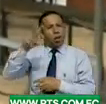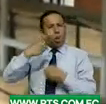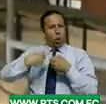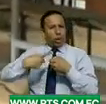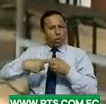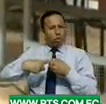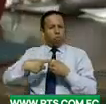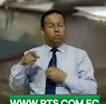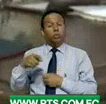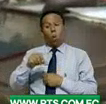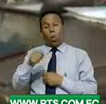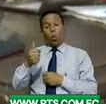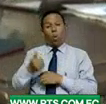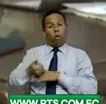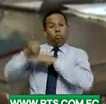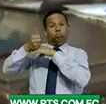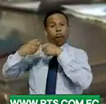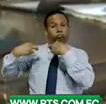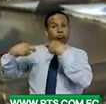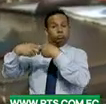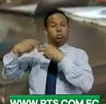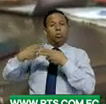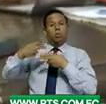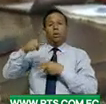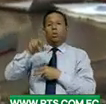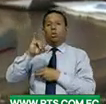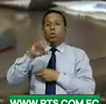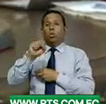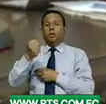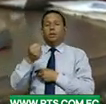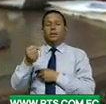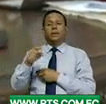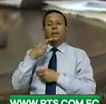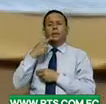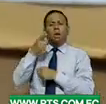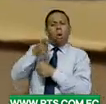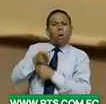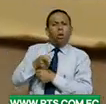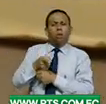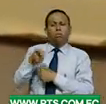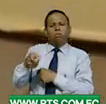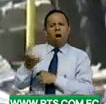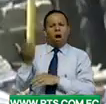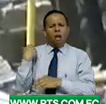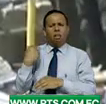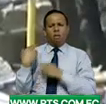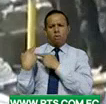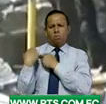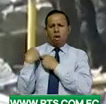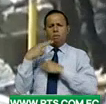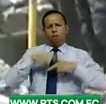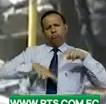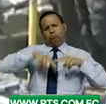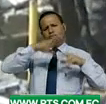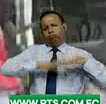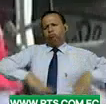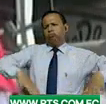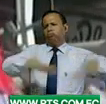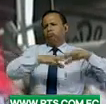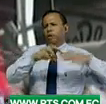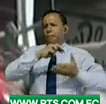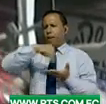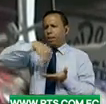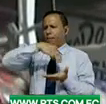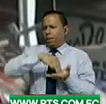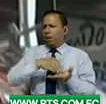Rivera, ordenó igual medida por presunto peculado que habría cometido en la reconstrucción de Manabí tras el terremoto.